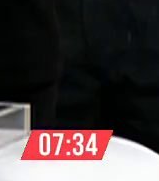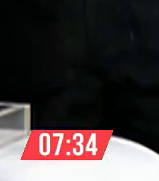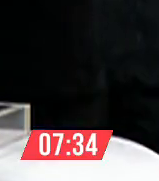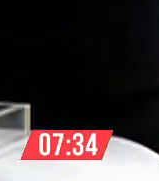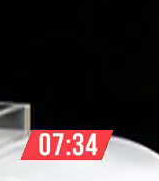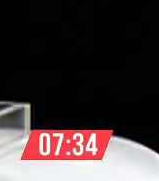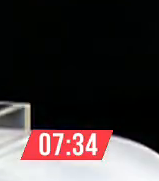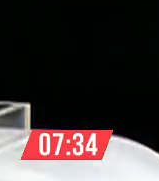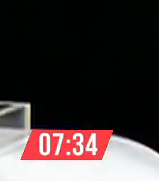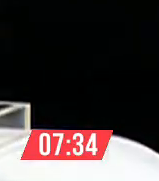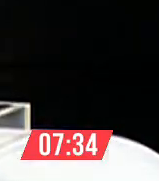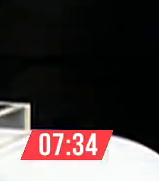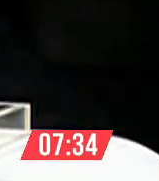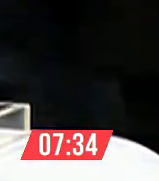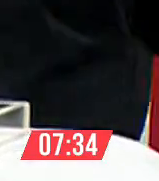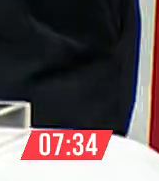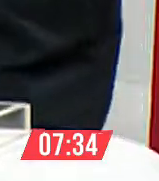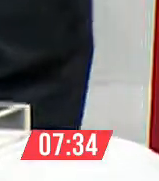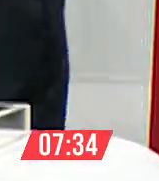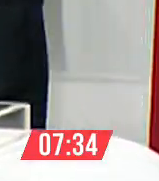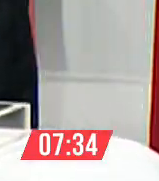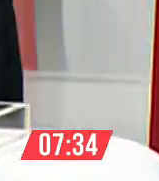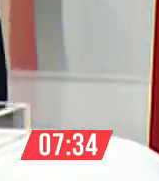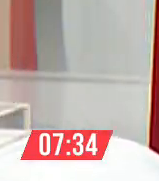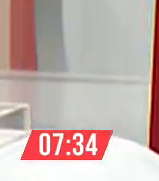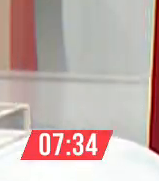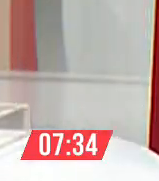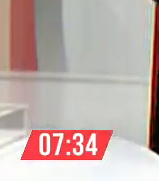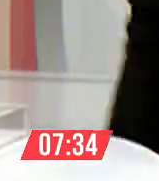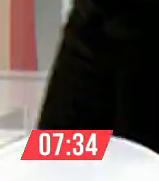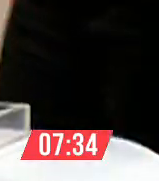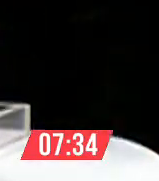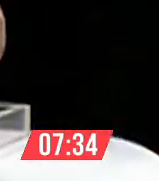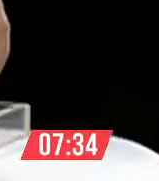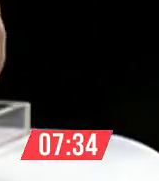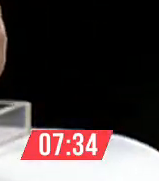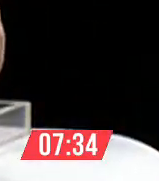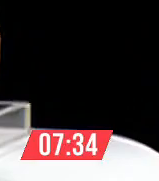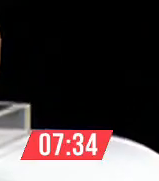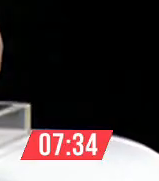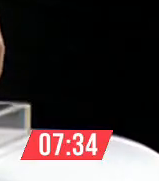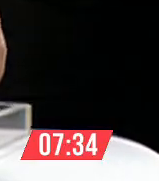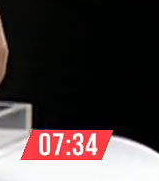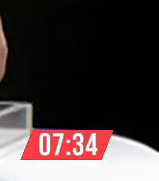Queda cerrada la tómbola y en este momento vamos a realizar la prueba.